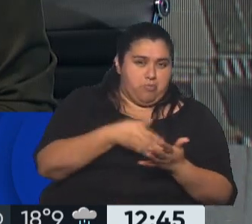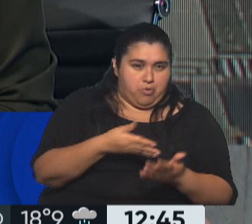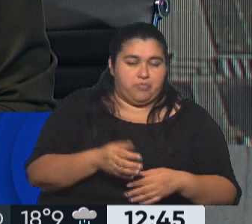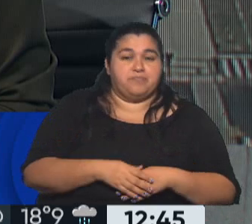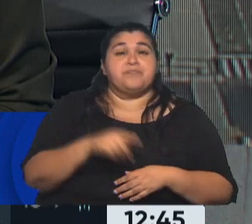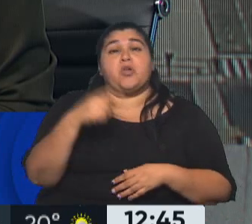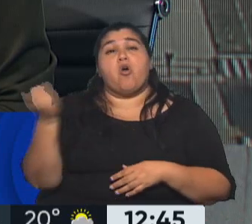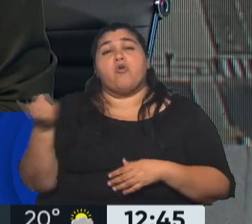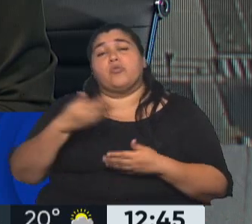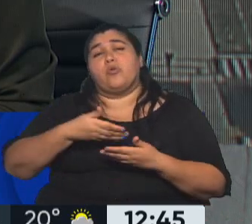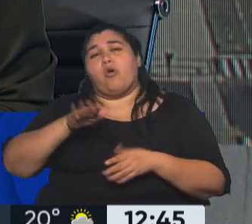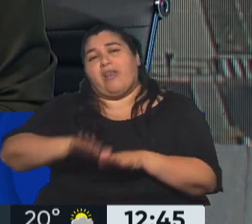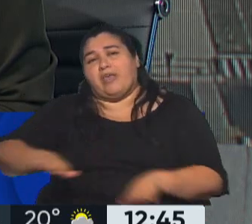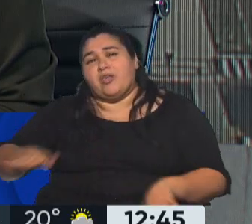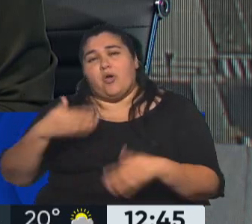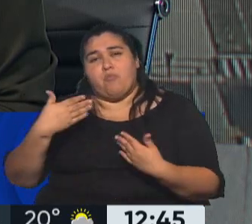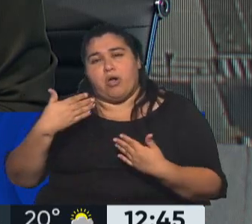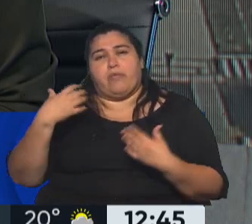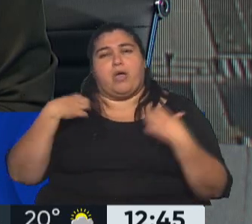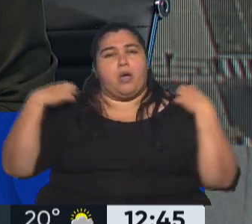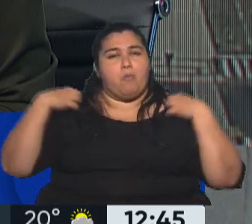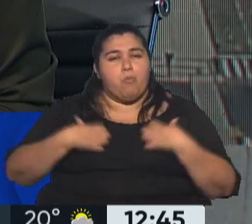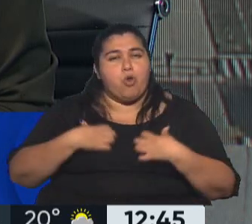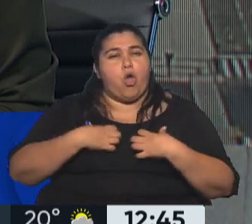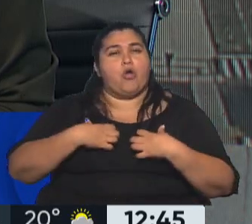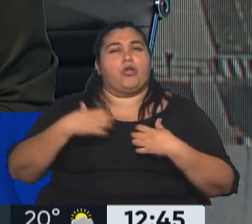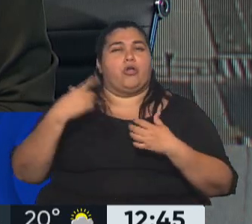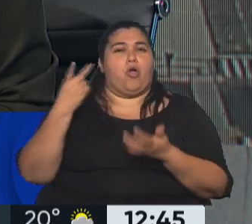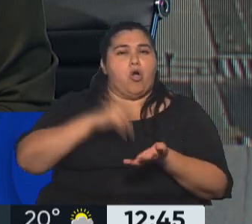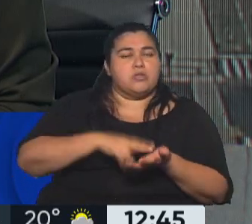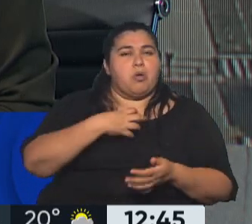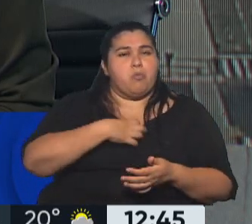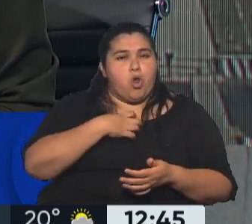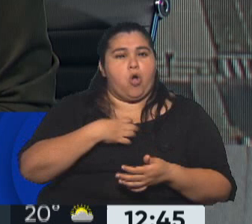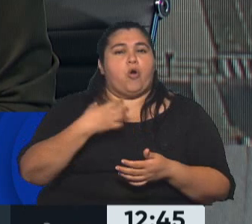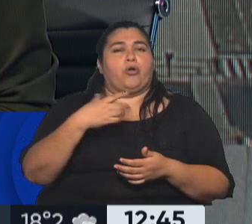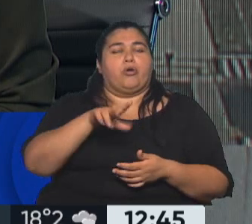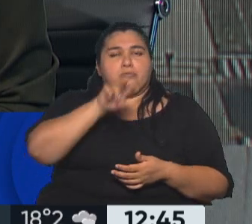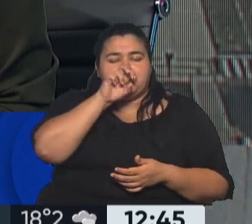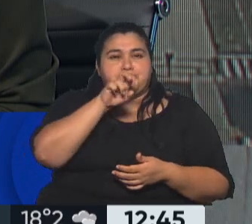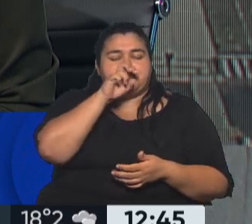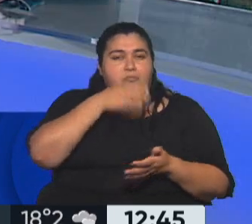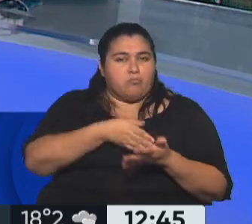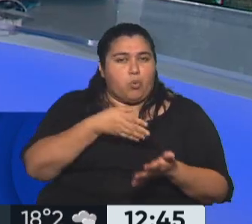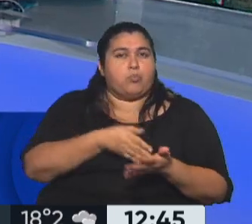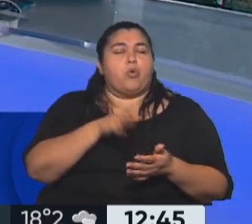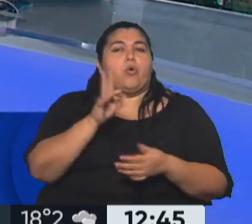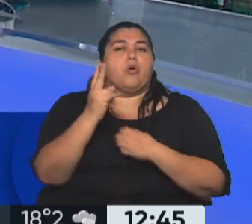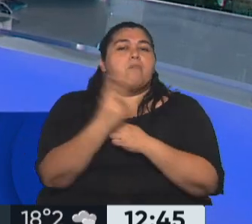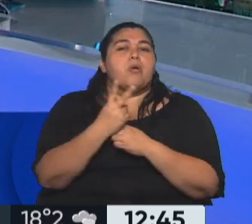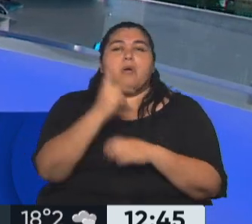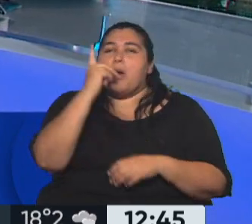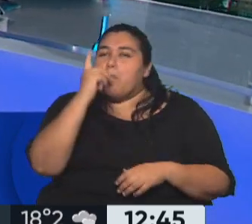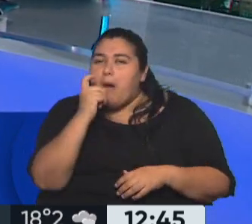suelen repetir, digamos, bronquiolitis o episodios de falta de aire, que necesitan el preventivo, el famoso PAF